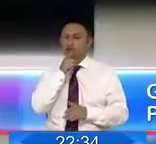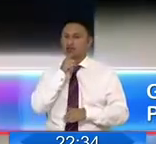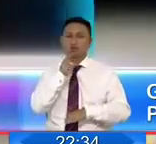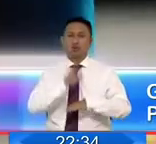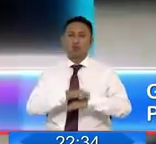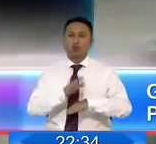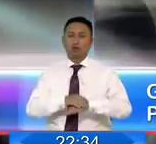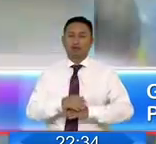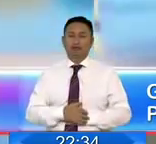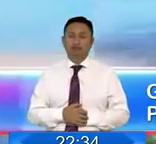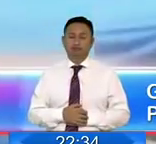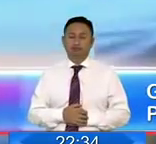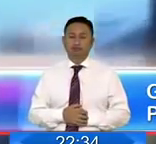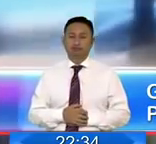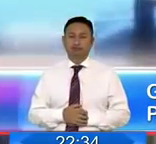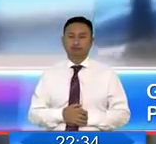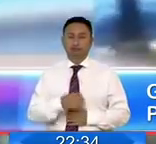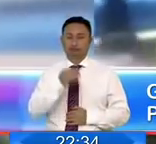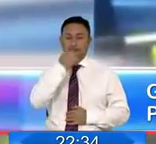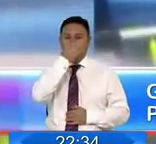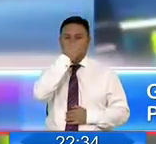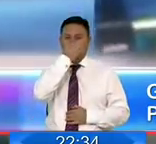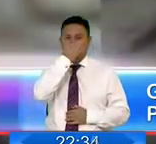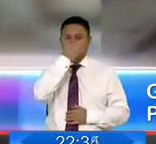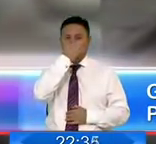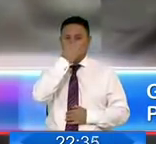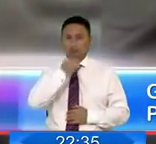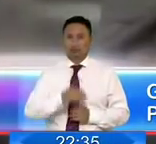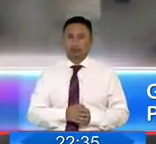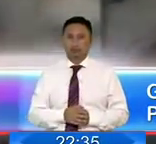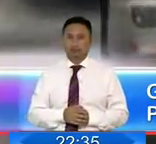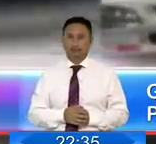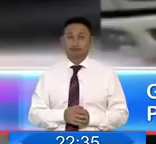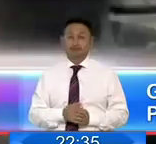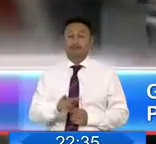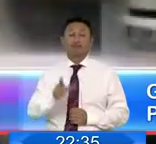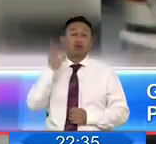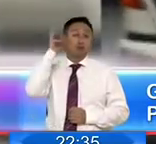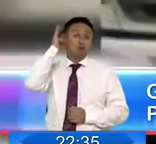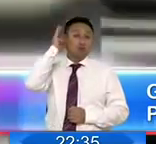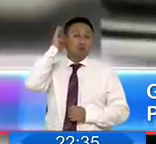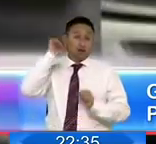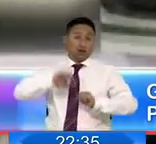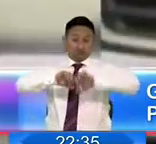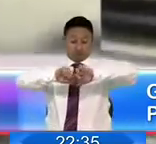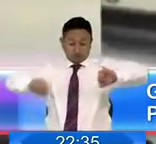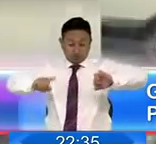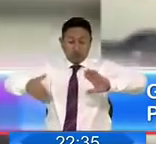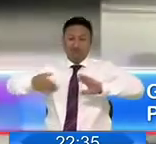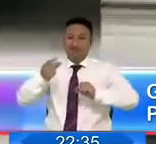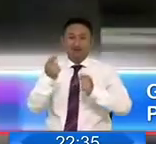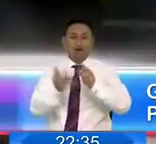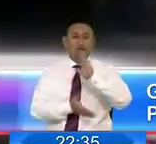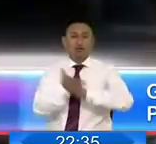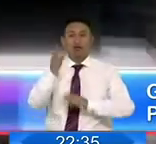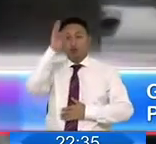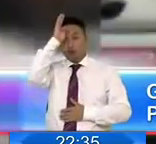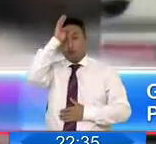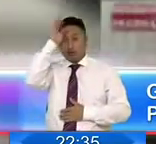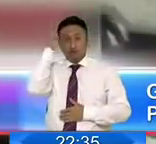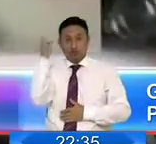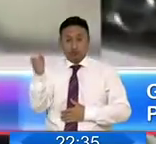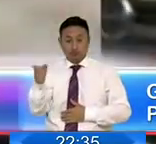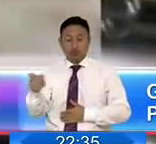y quién cometió algún tipo de imprudencia. La ciudadana afectada fue trasladada hasta una casa de salud, mientras que